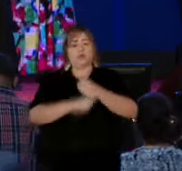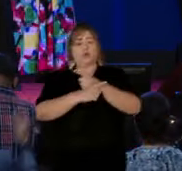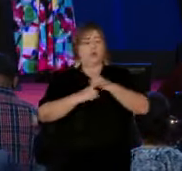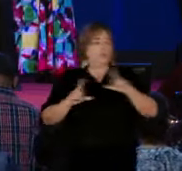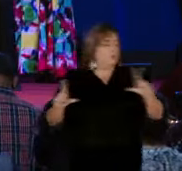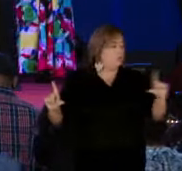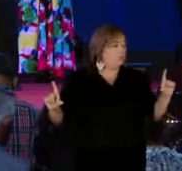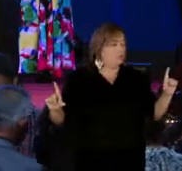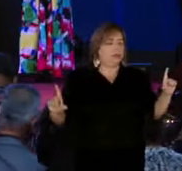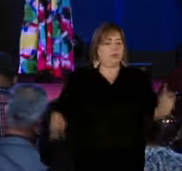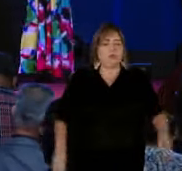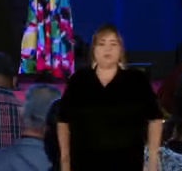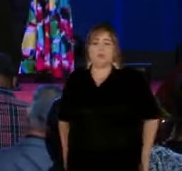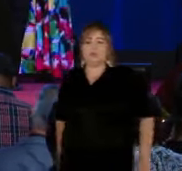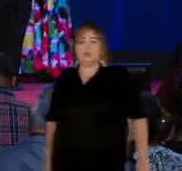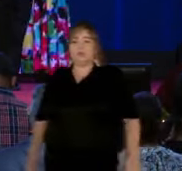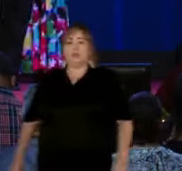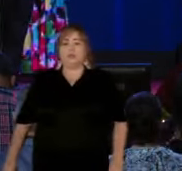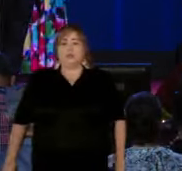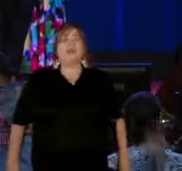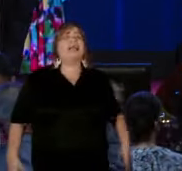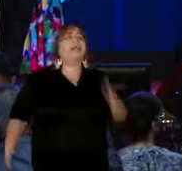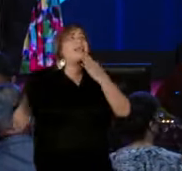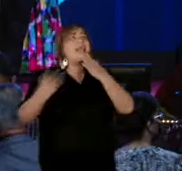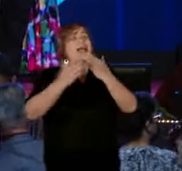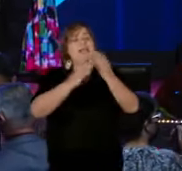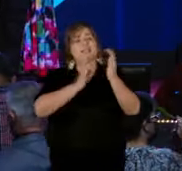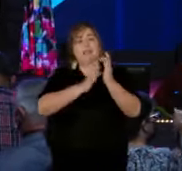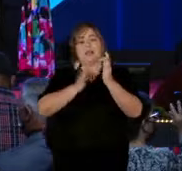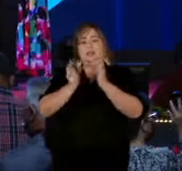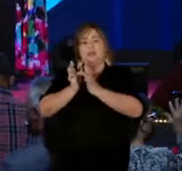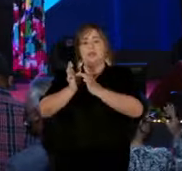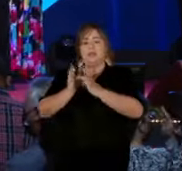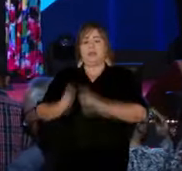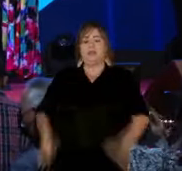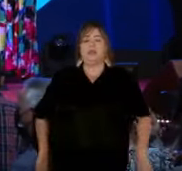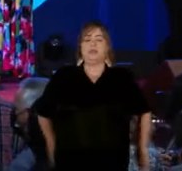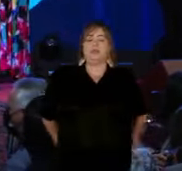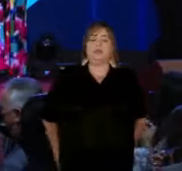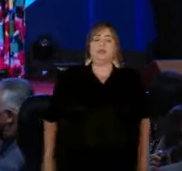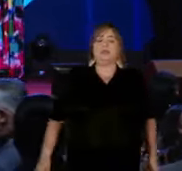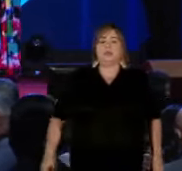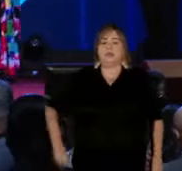Gracias Jesús. Gracias Jesús.